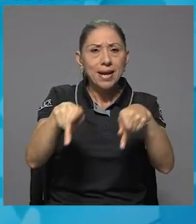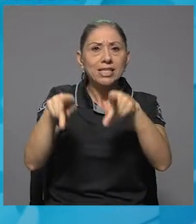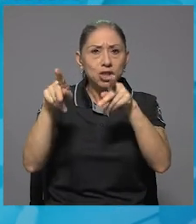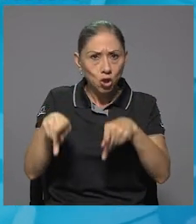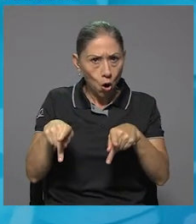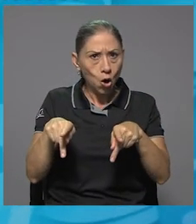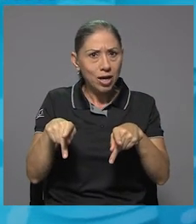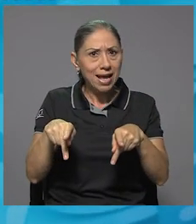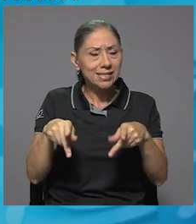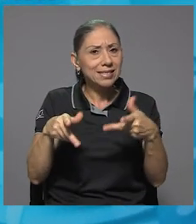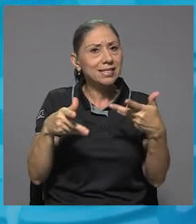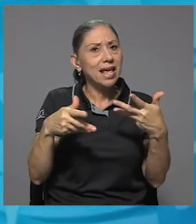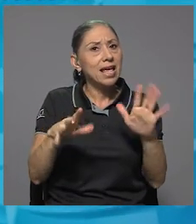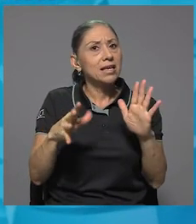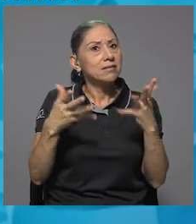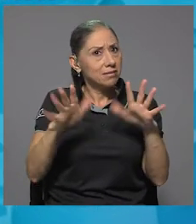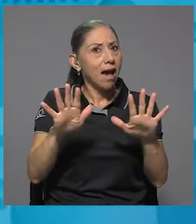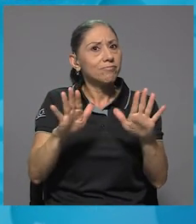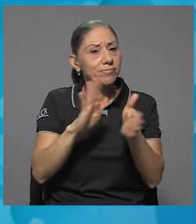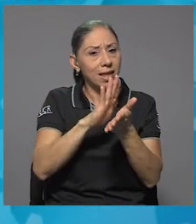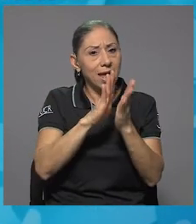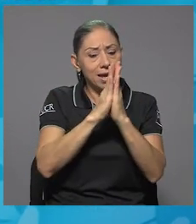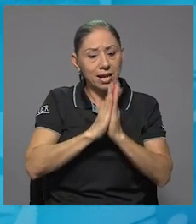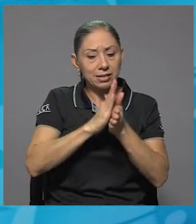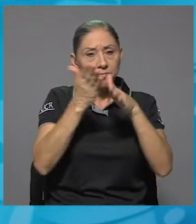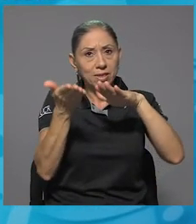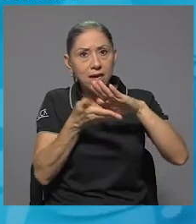personas registradas a propósito de la